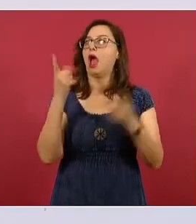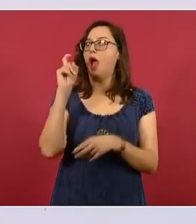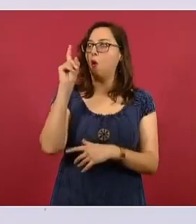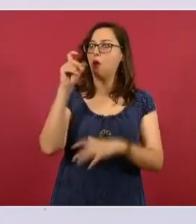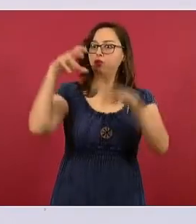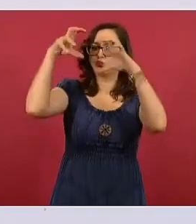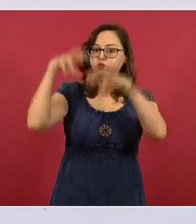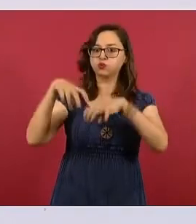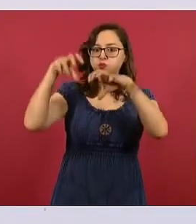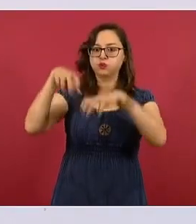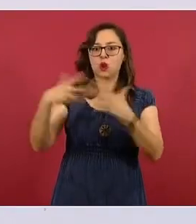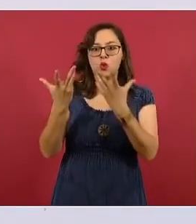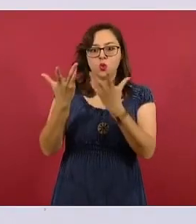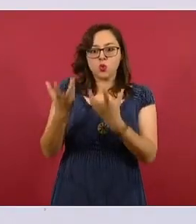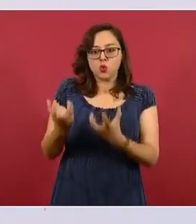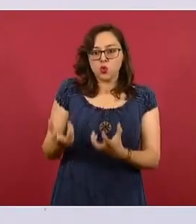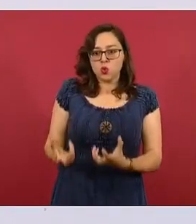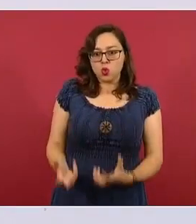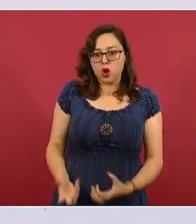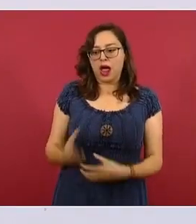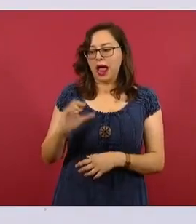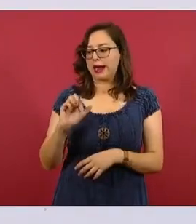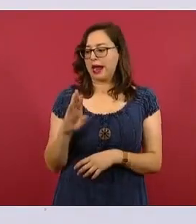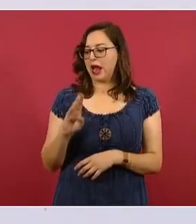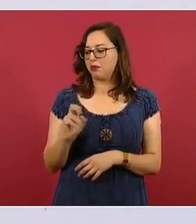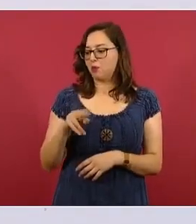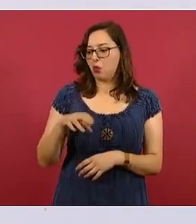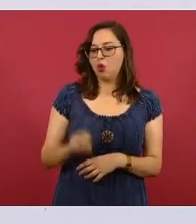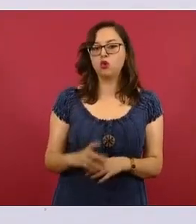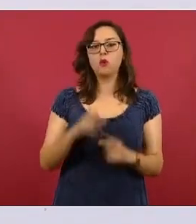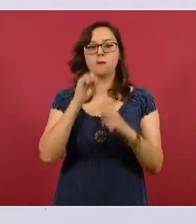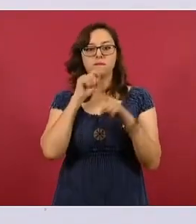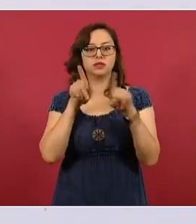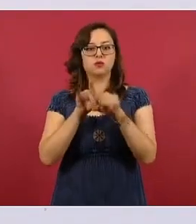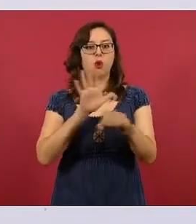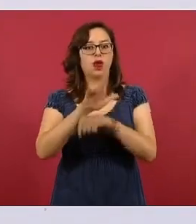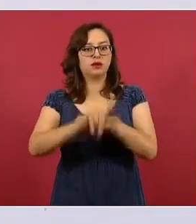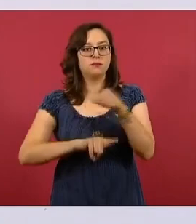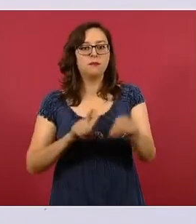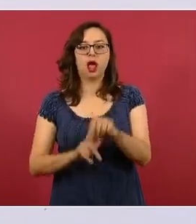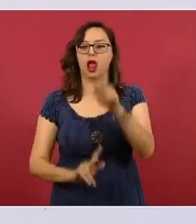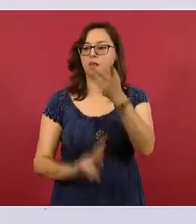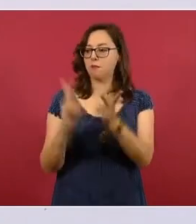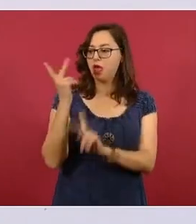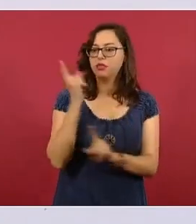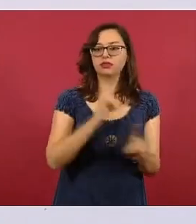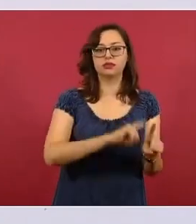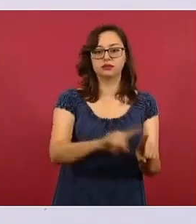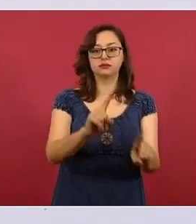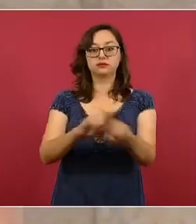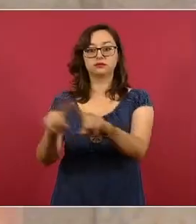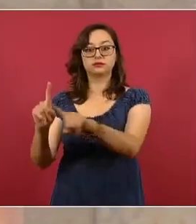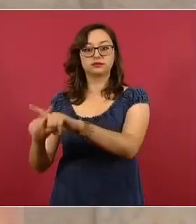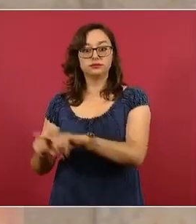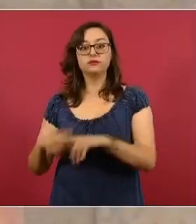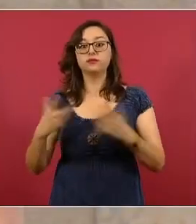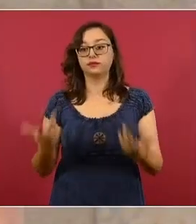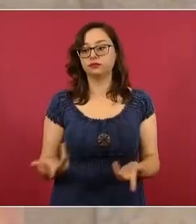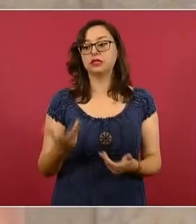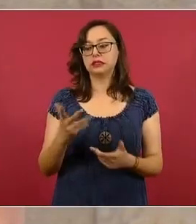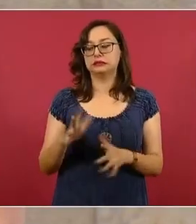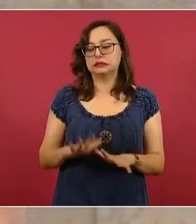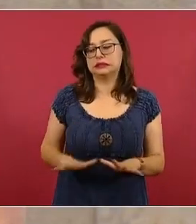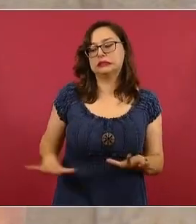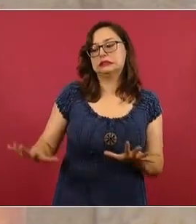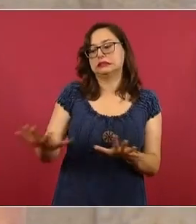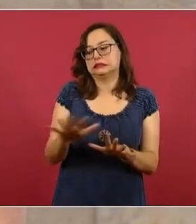acuíferos, captura de carbono, preservación de la biodiversidad. Es poca la superficie comparado con otros estados